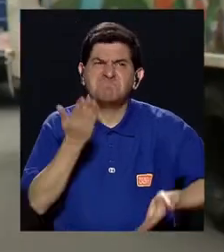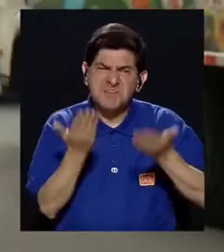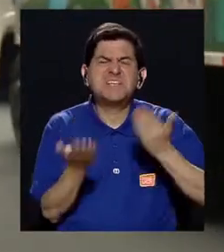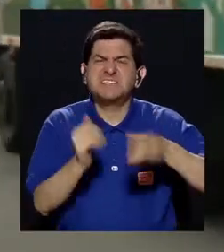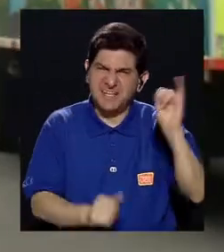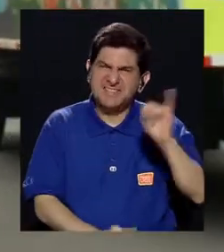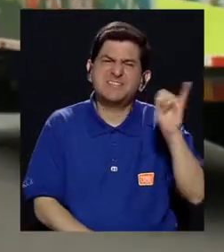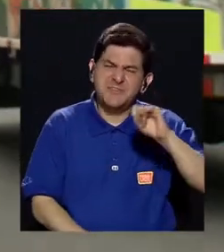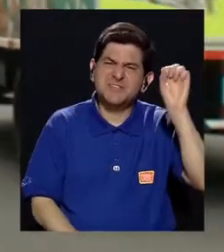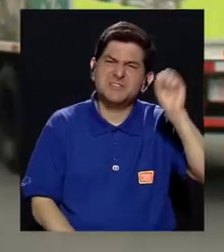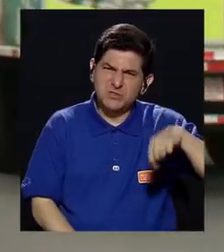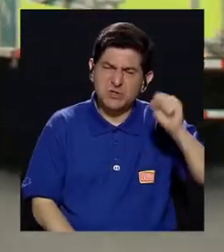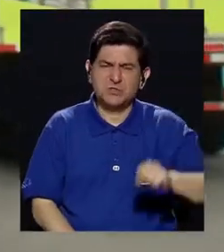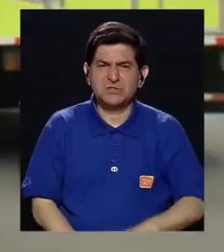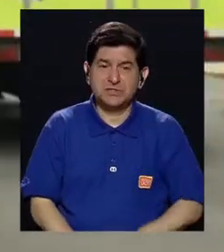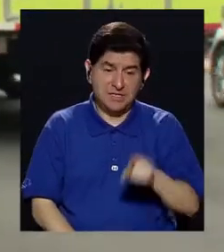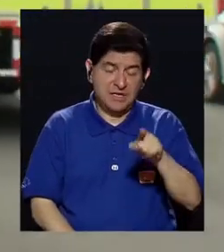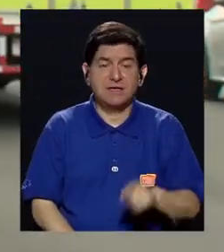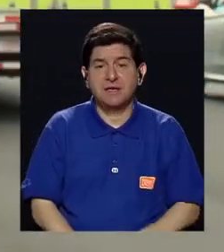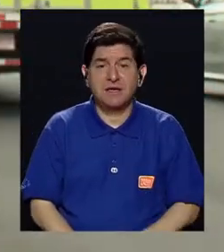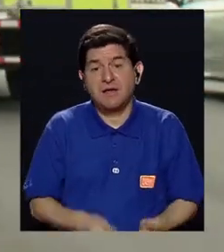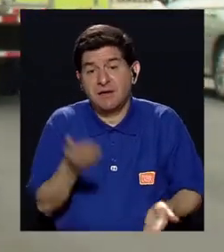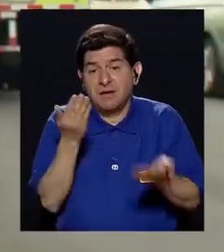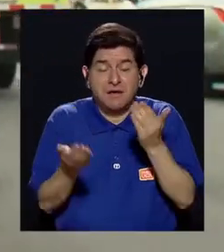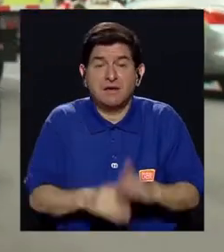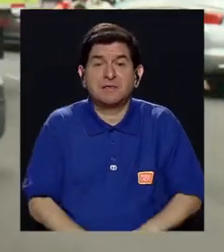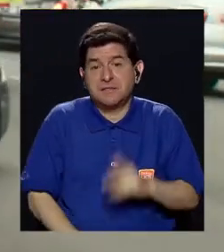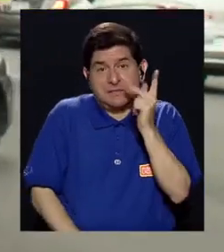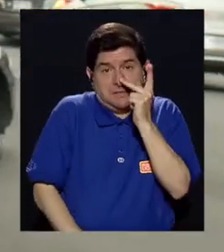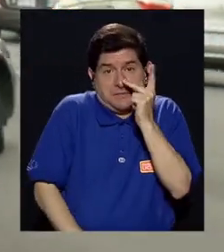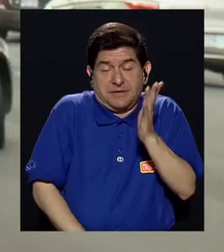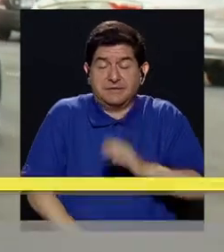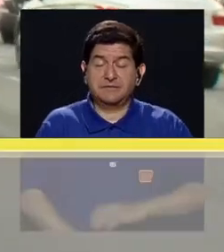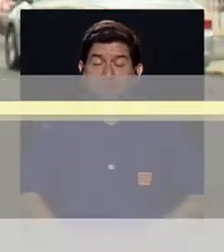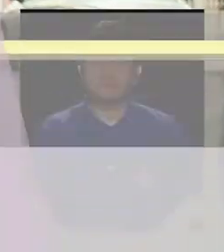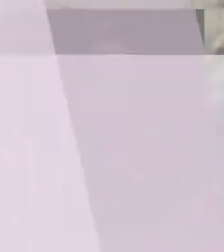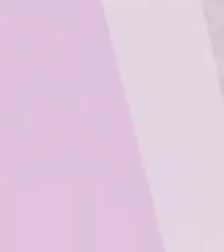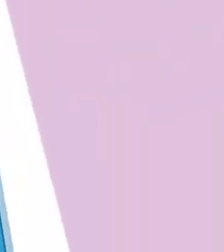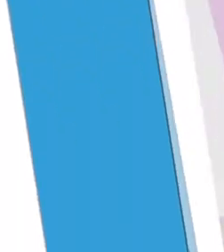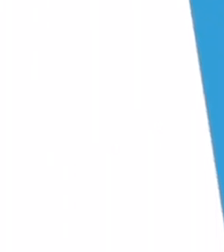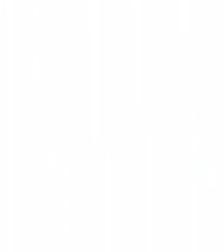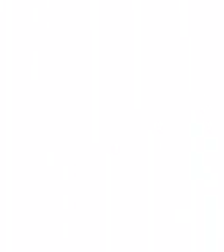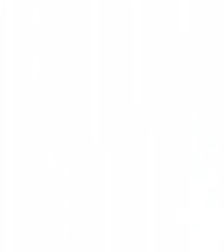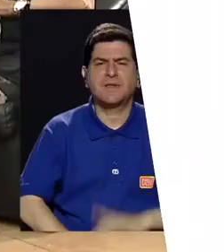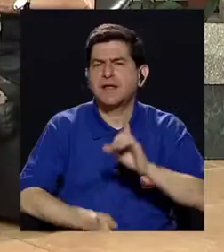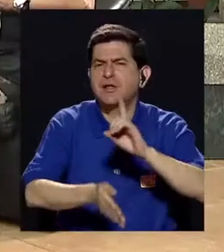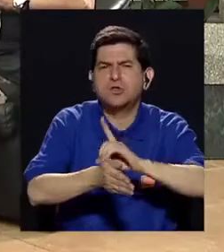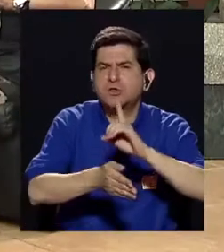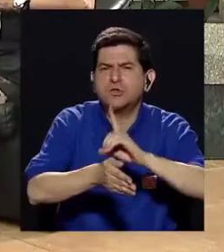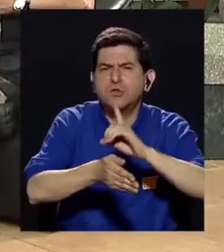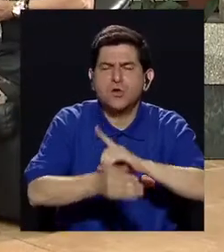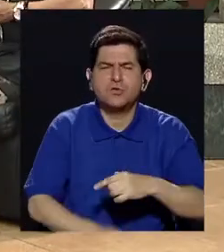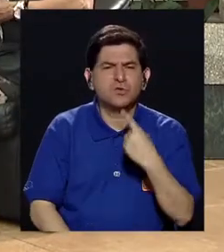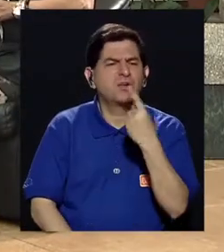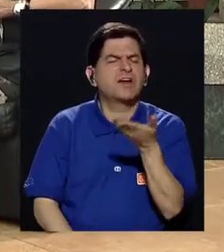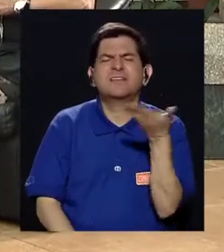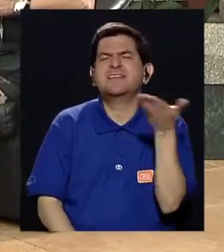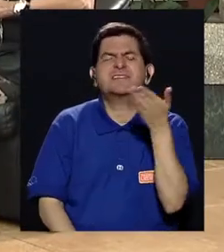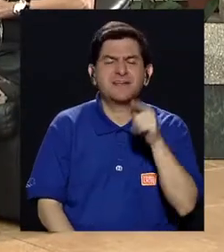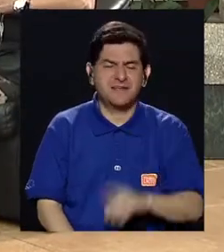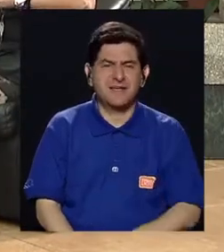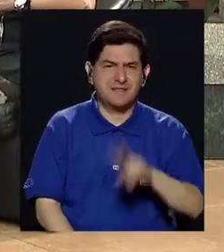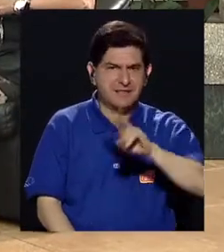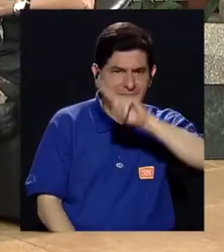Sí, más que todo una infección, más que todo a la parte íntima del hombre. Doctora, ¿qué nos podría decir